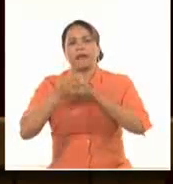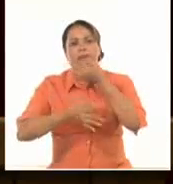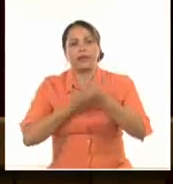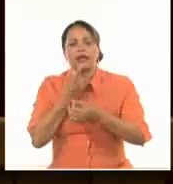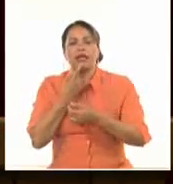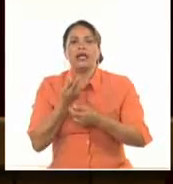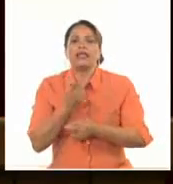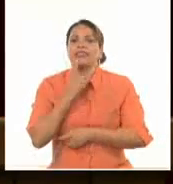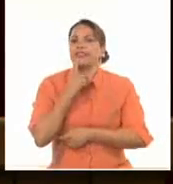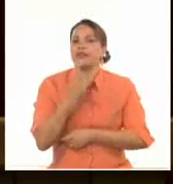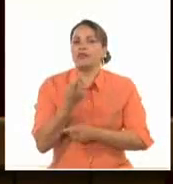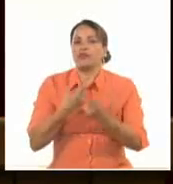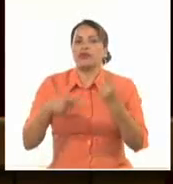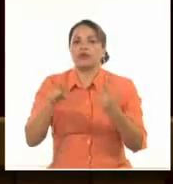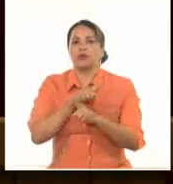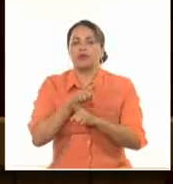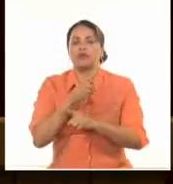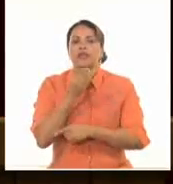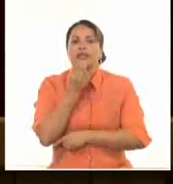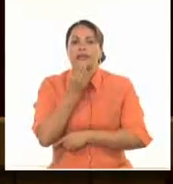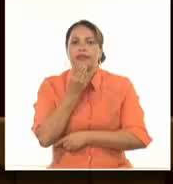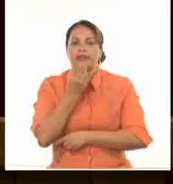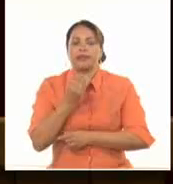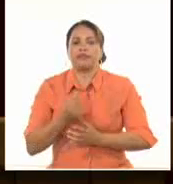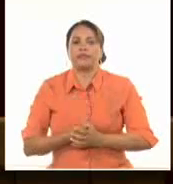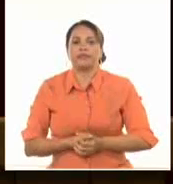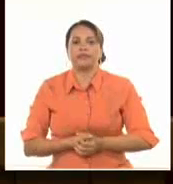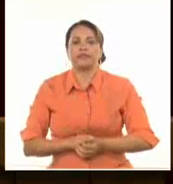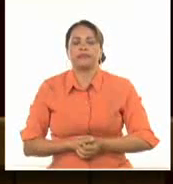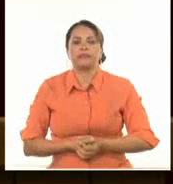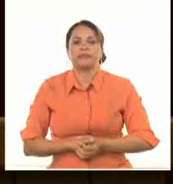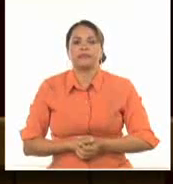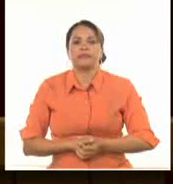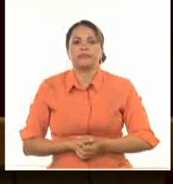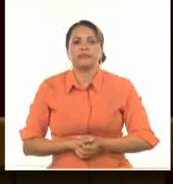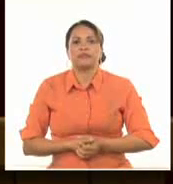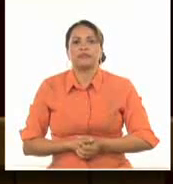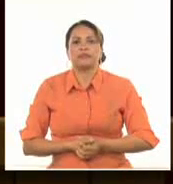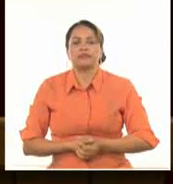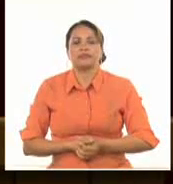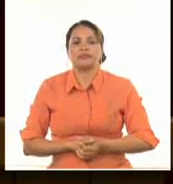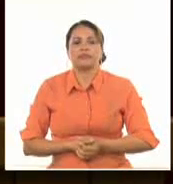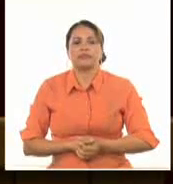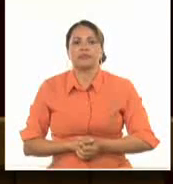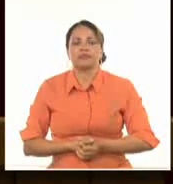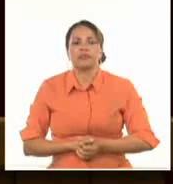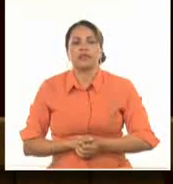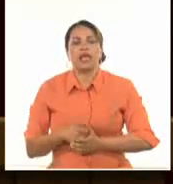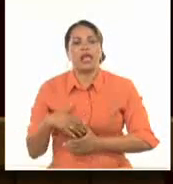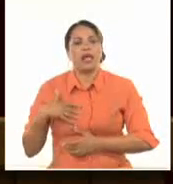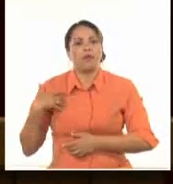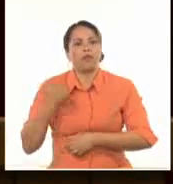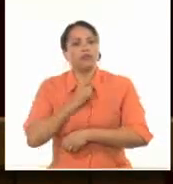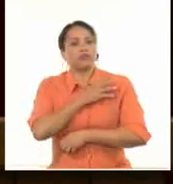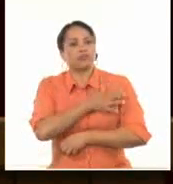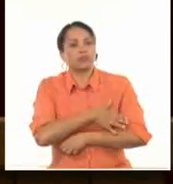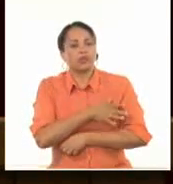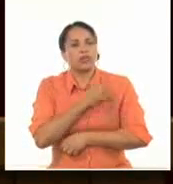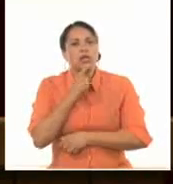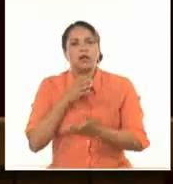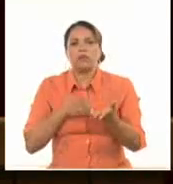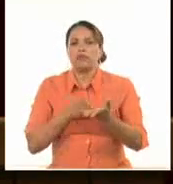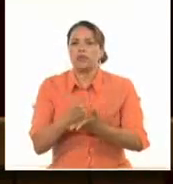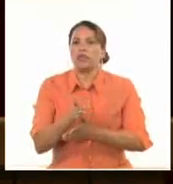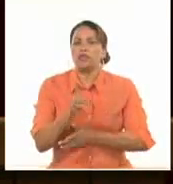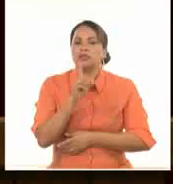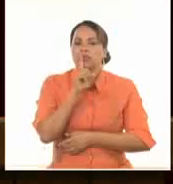al exterminio que se perpetra contra el pueblo palestino. Como hemos dicho antes, permanecer en silencio ante la